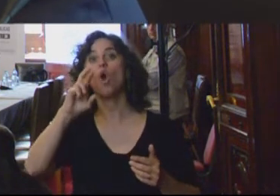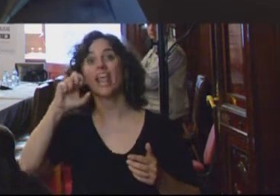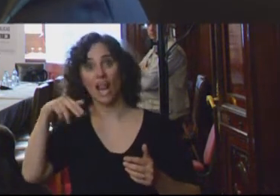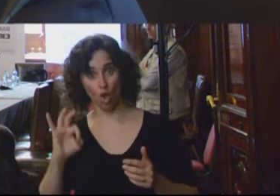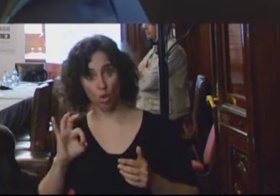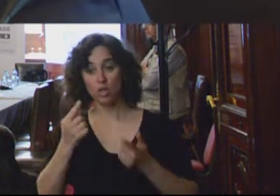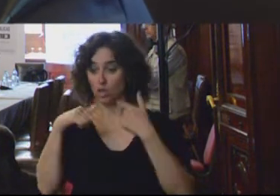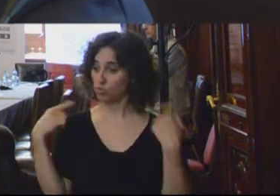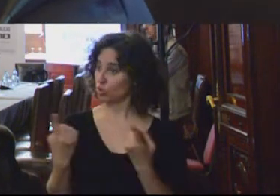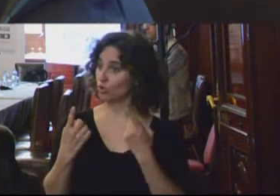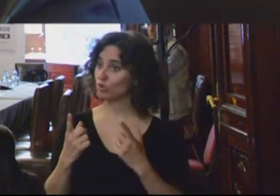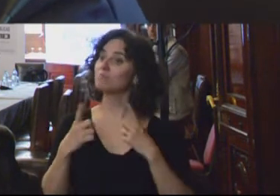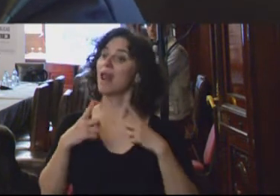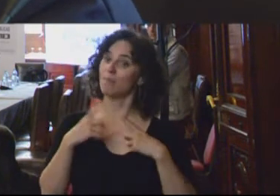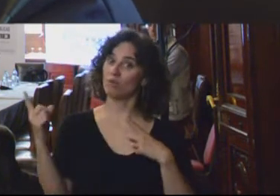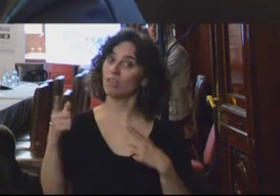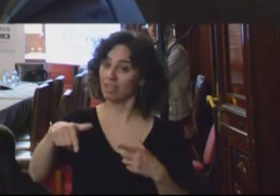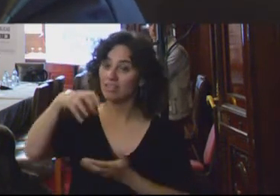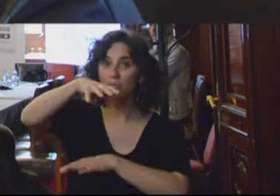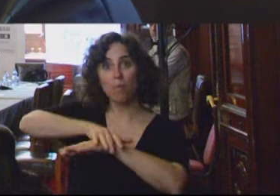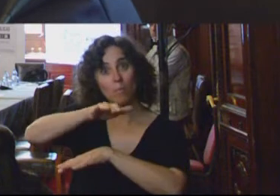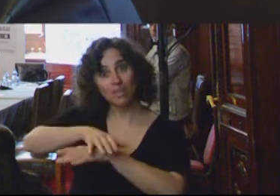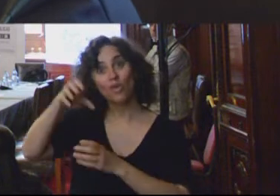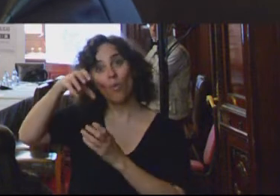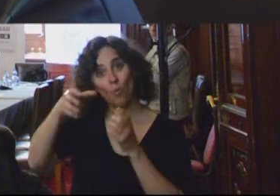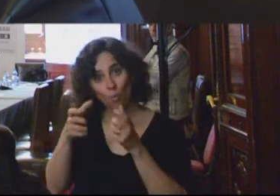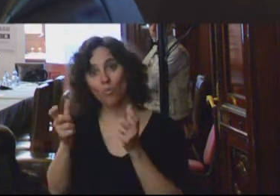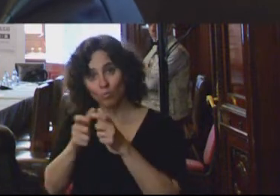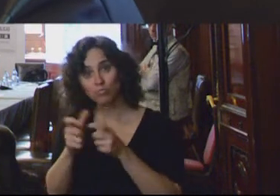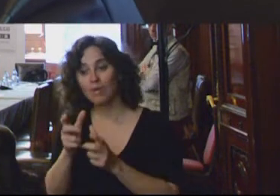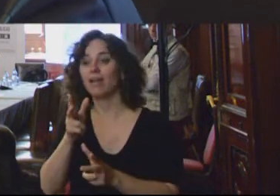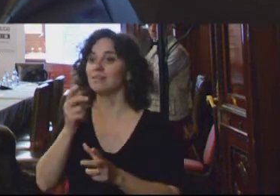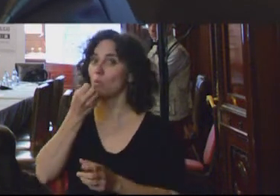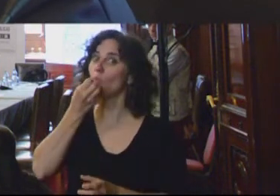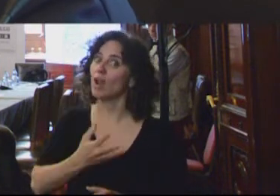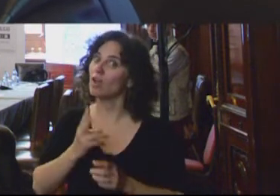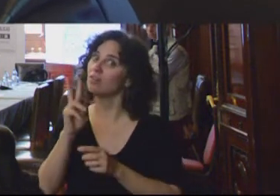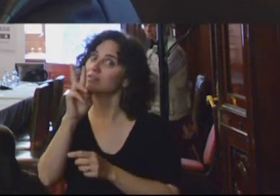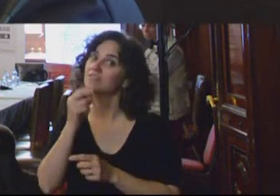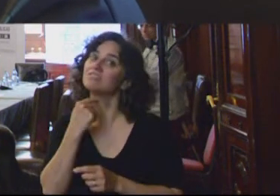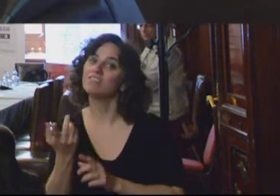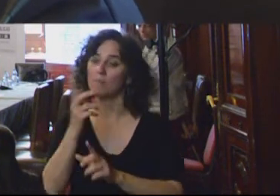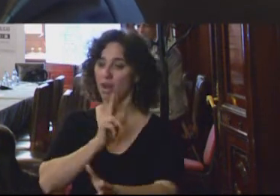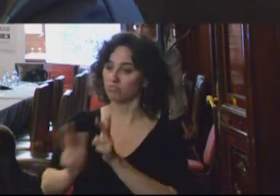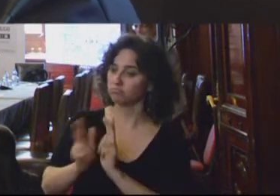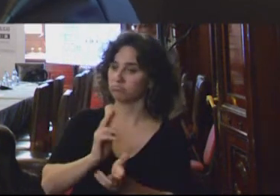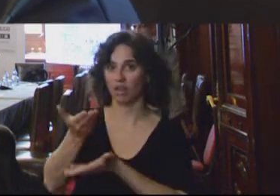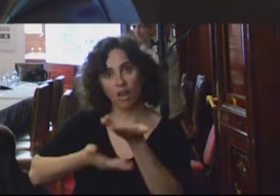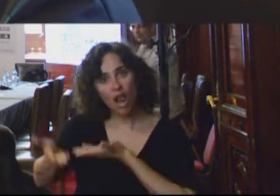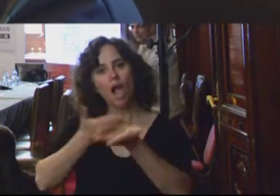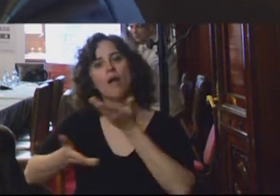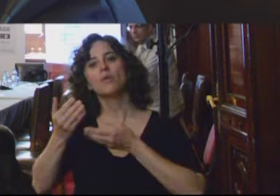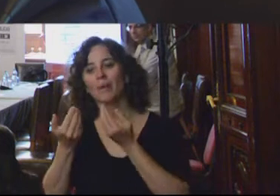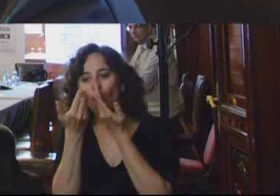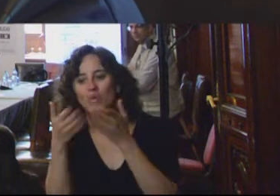este lugar, este espacio, que muchas veces es muy útil para intercambio, para un diálogo para dar inicio a